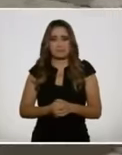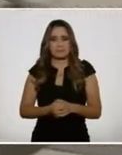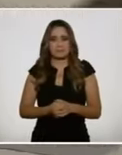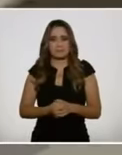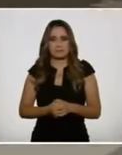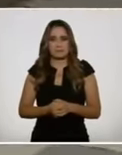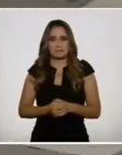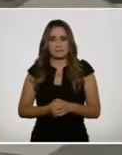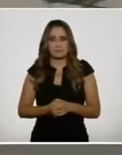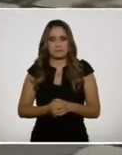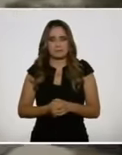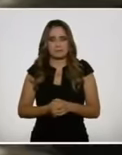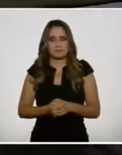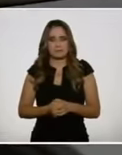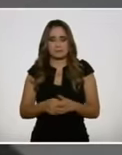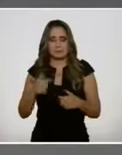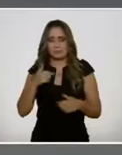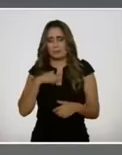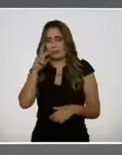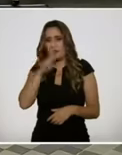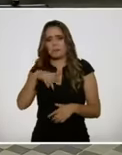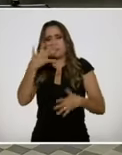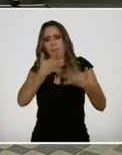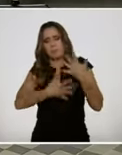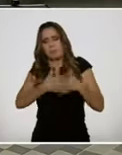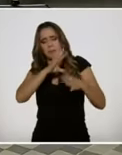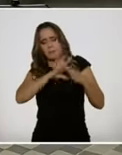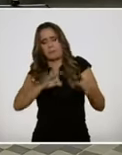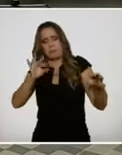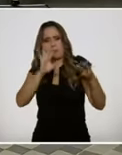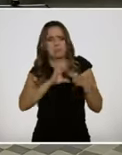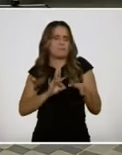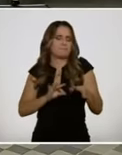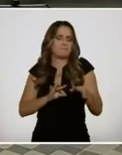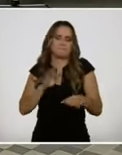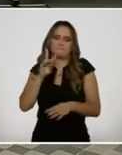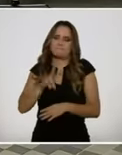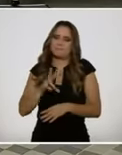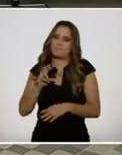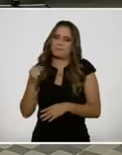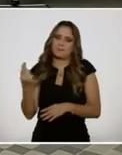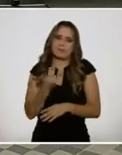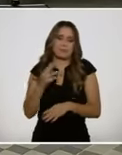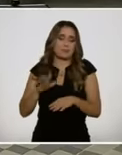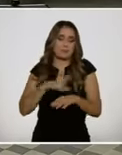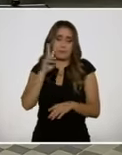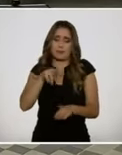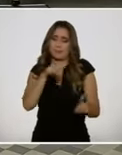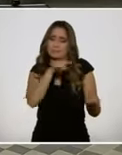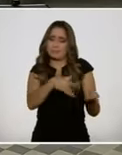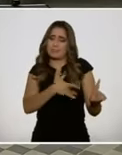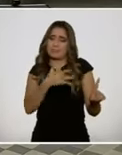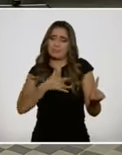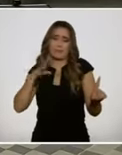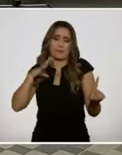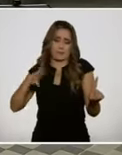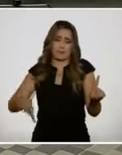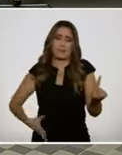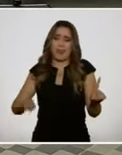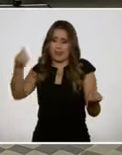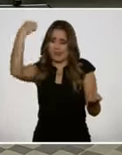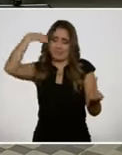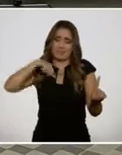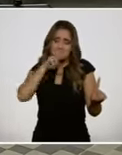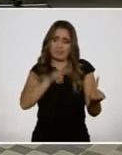yo creo que sobran palabras porque se ha de sentir bien orgulloso y me gustaría que nos diera un